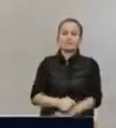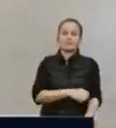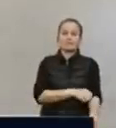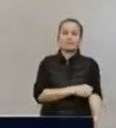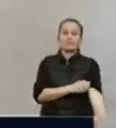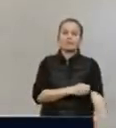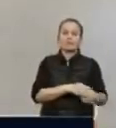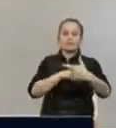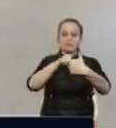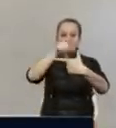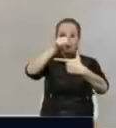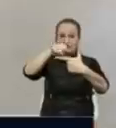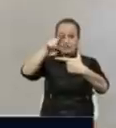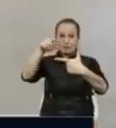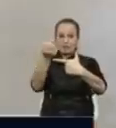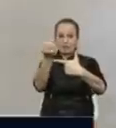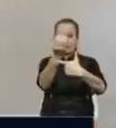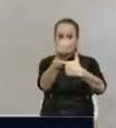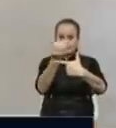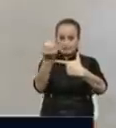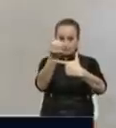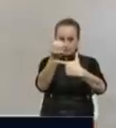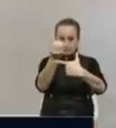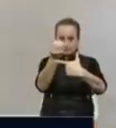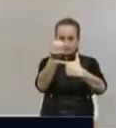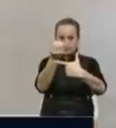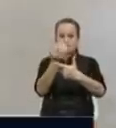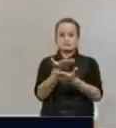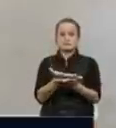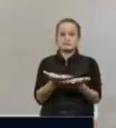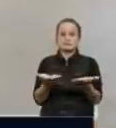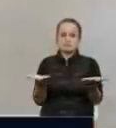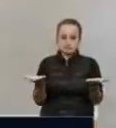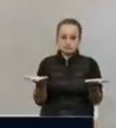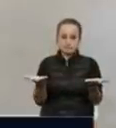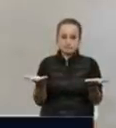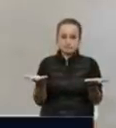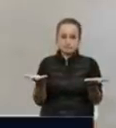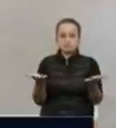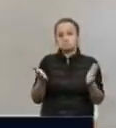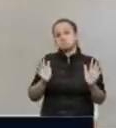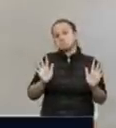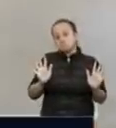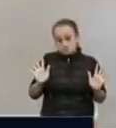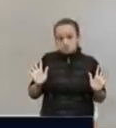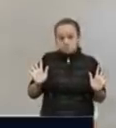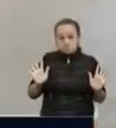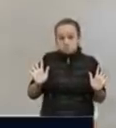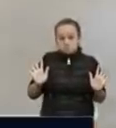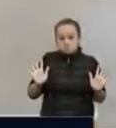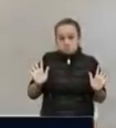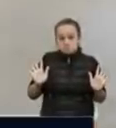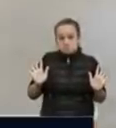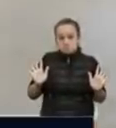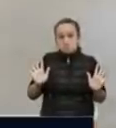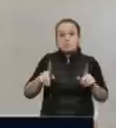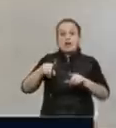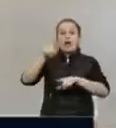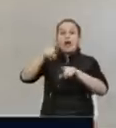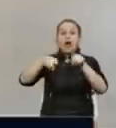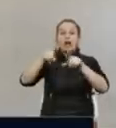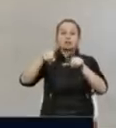Las estadísticas, podríamos decir como Algunos